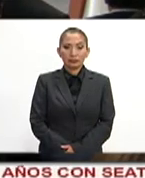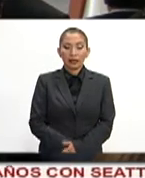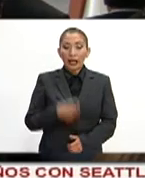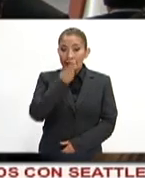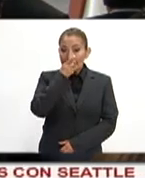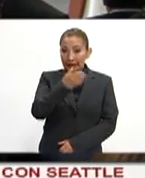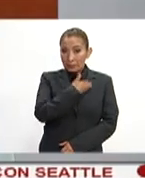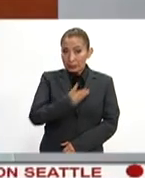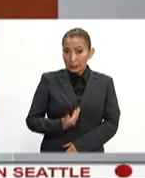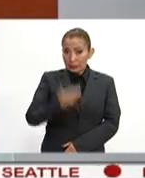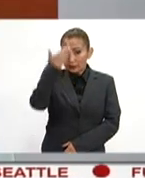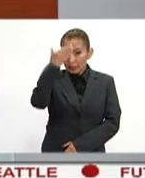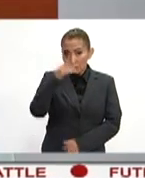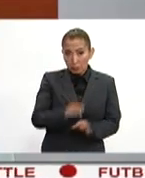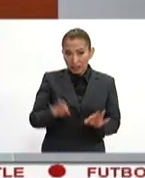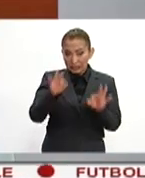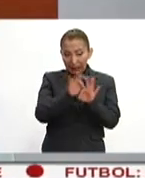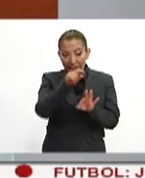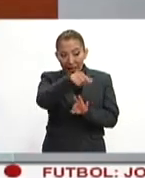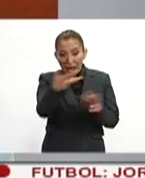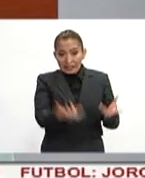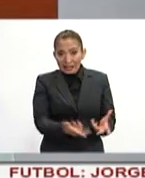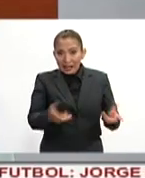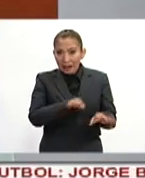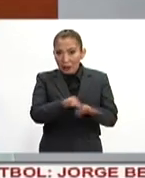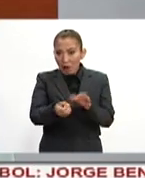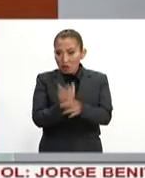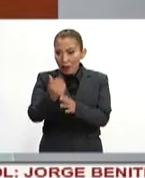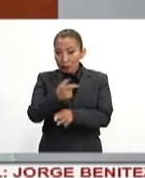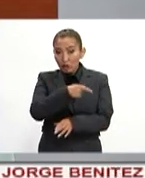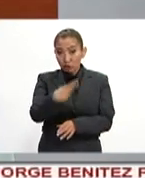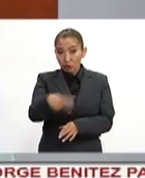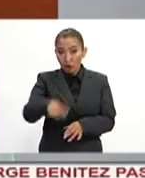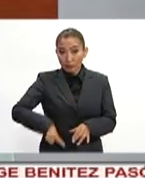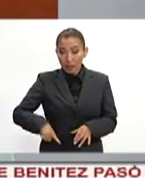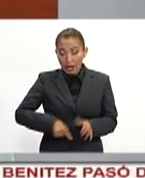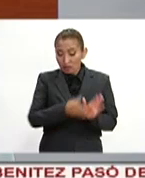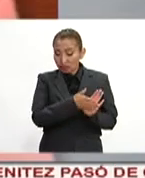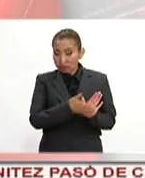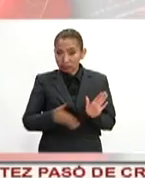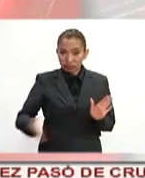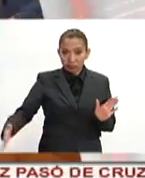Destaca el presidente Enrique Peña Nieto la generación de empleos en lo que va de su administración.